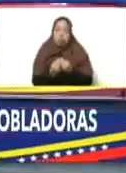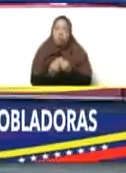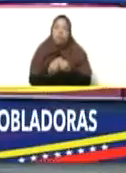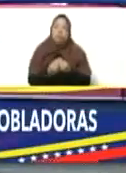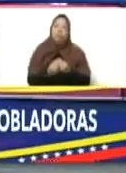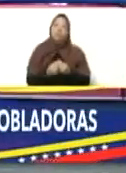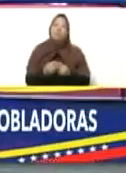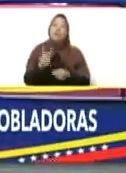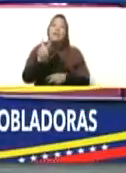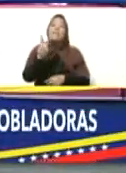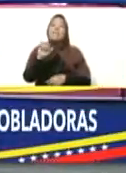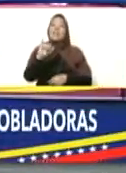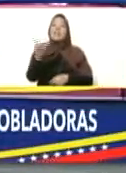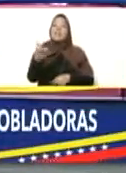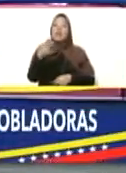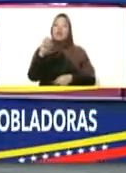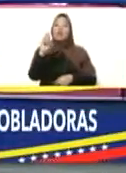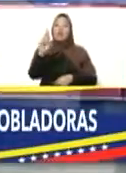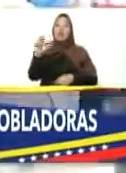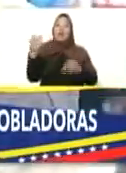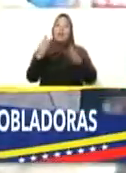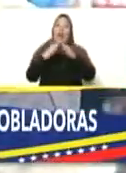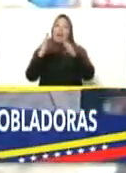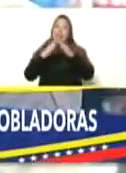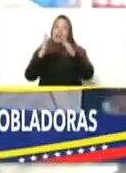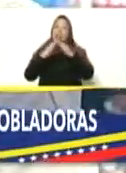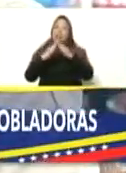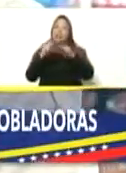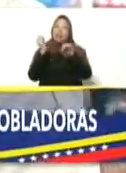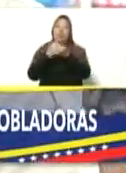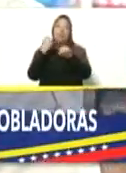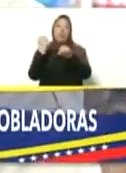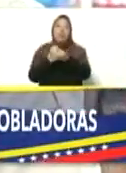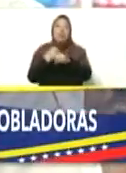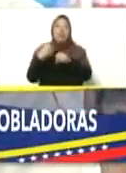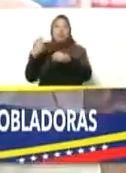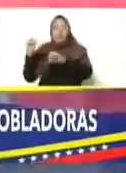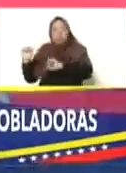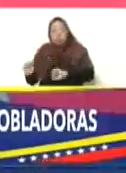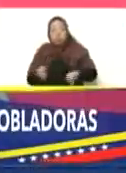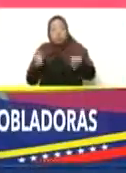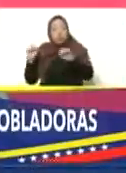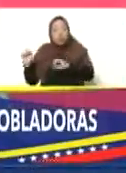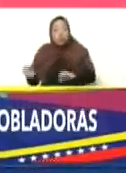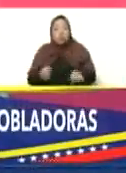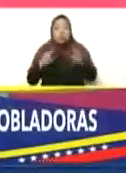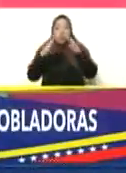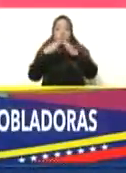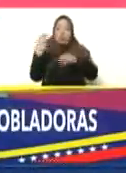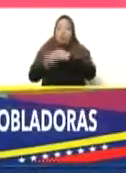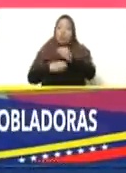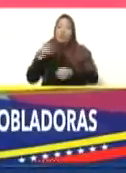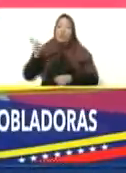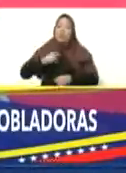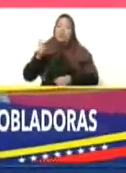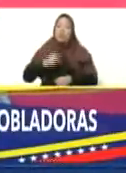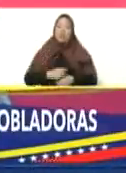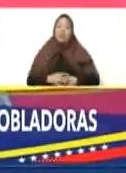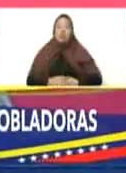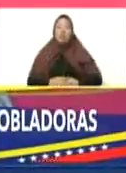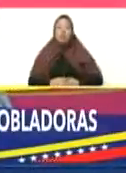tema de las viviendas para las trabajadoras residenciales que así lo necesitan